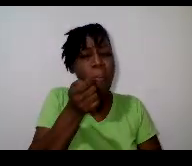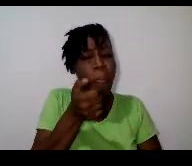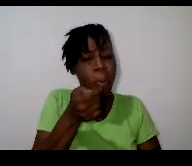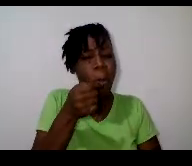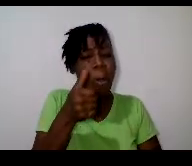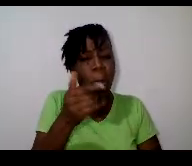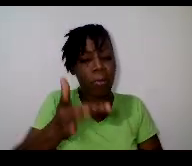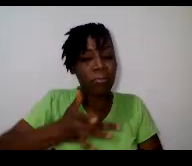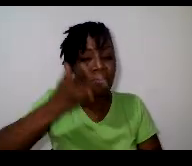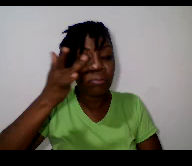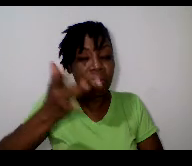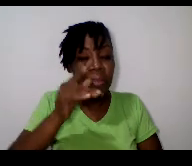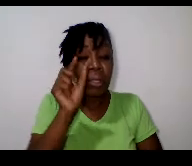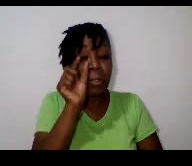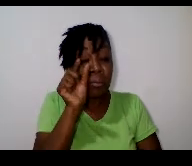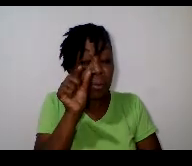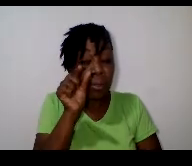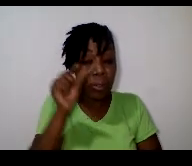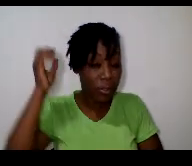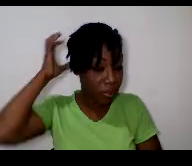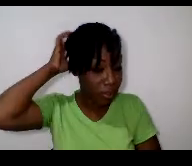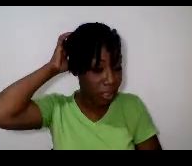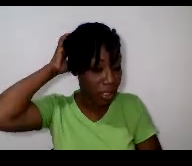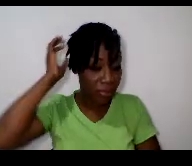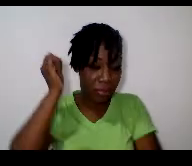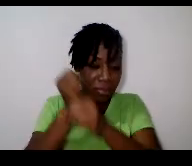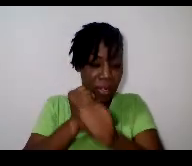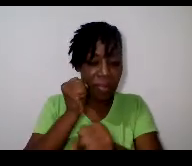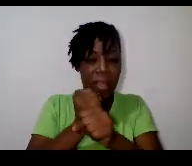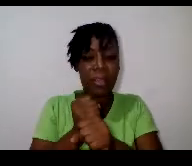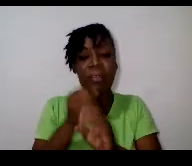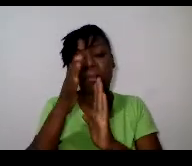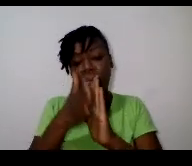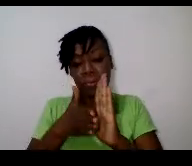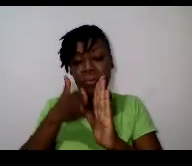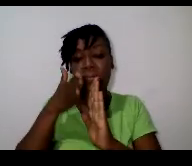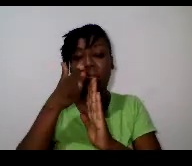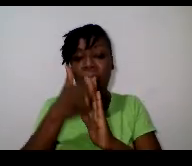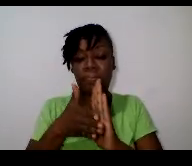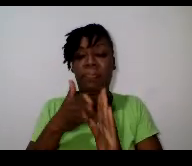una solita parte del cerebro y que obviamente dura más.